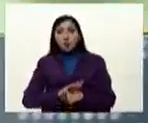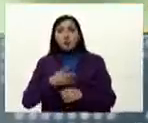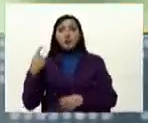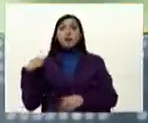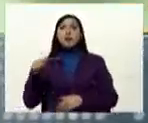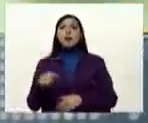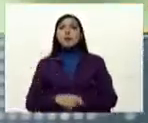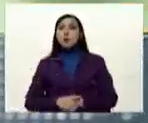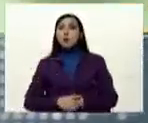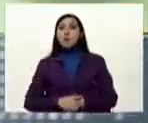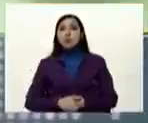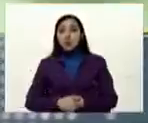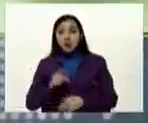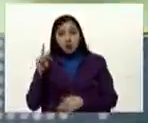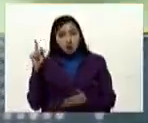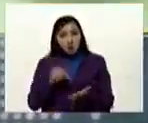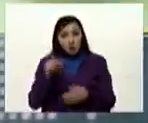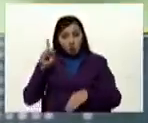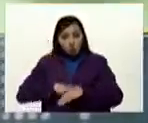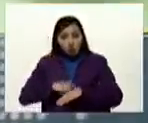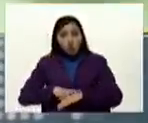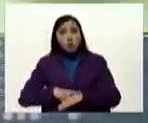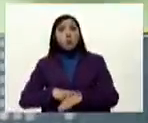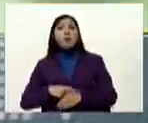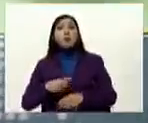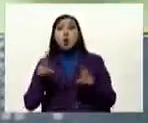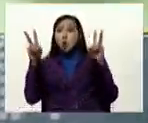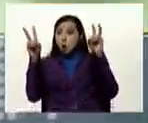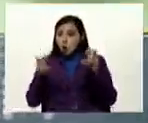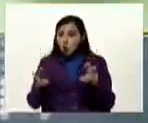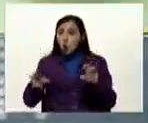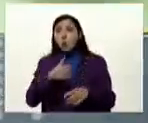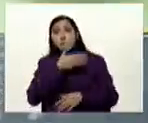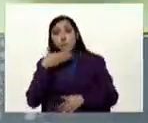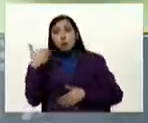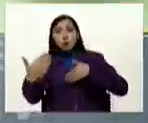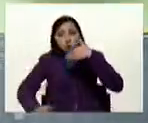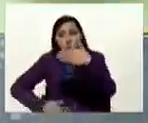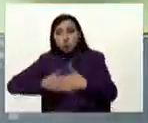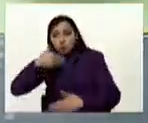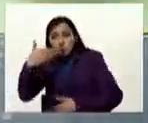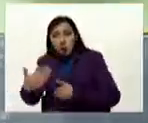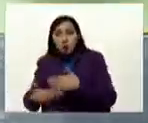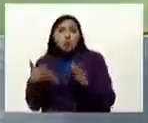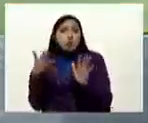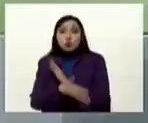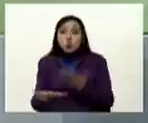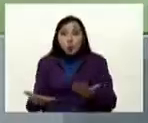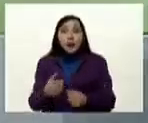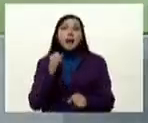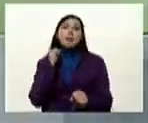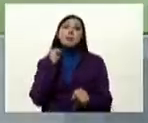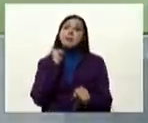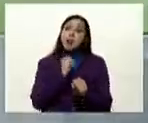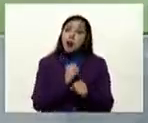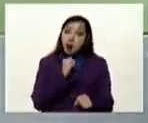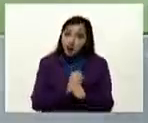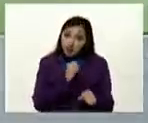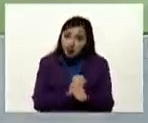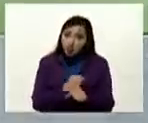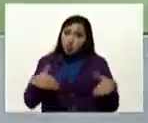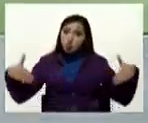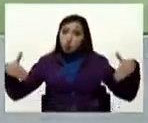y vendrán nuevos momentos y las cosas irán mejorando, pero producto del trabajo.